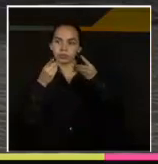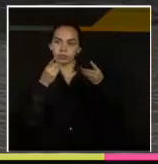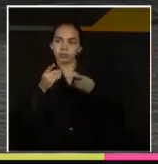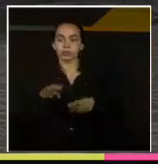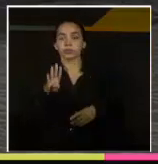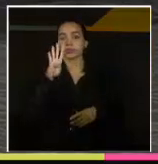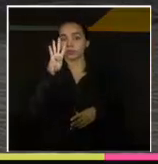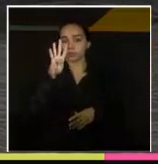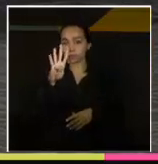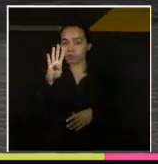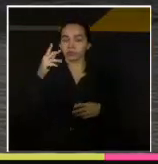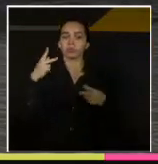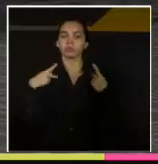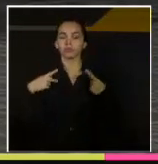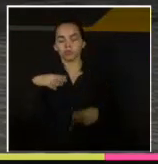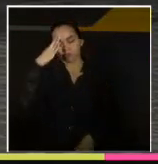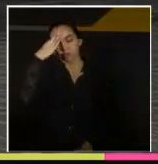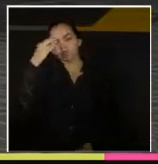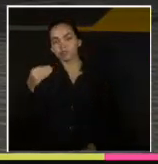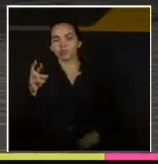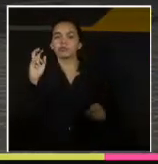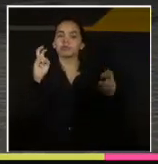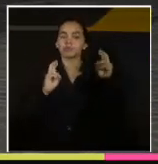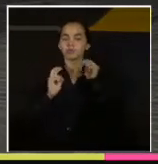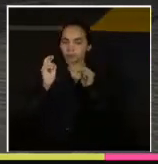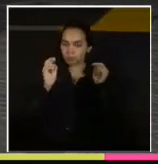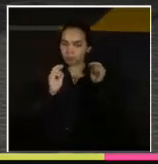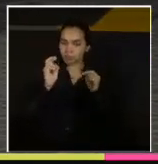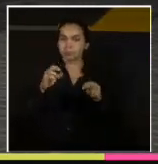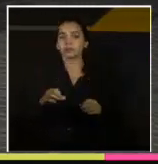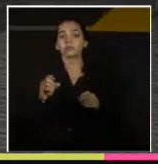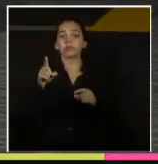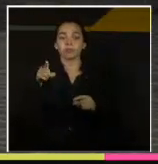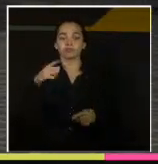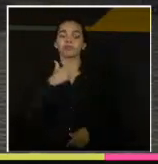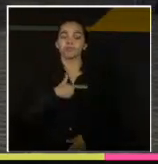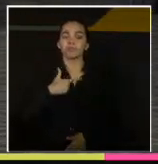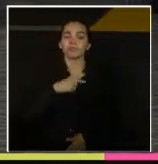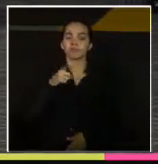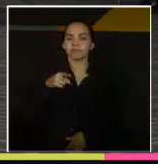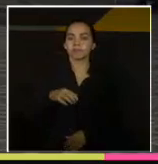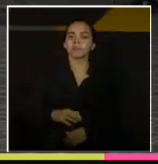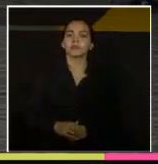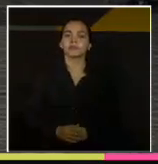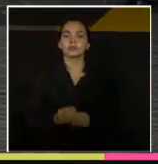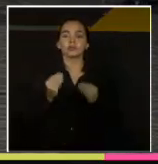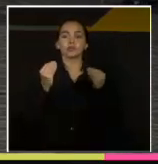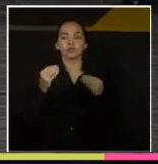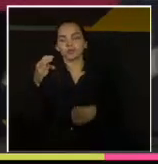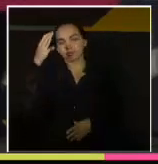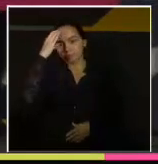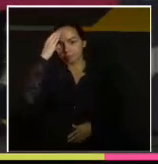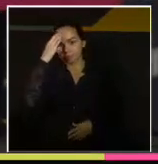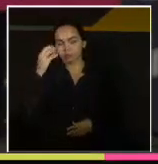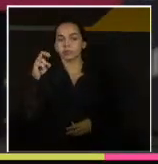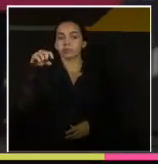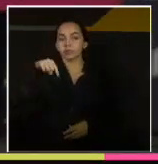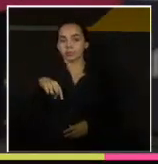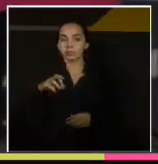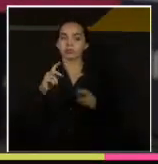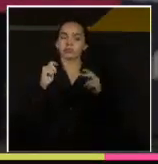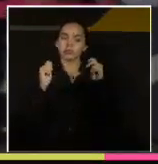son profesionistas y especialistas en diversos temas de interés que tienen un amplio dominio en los mismos